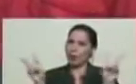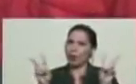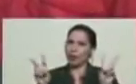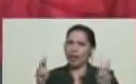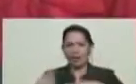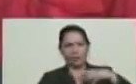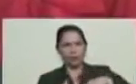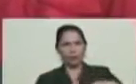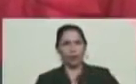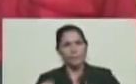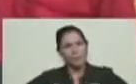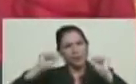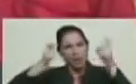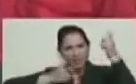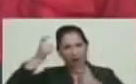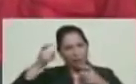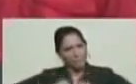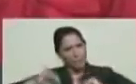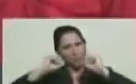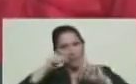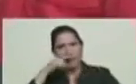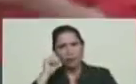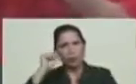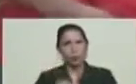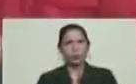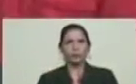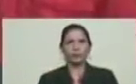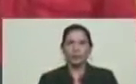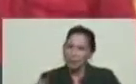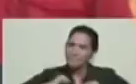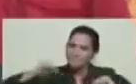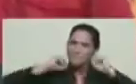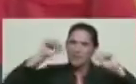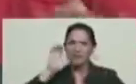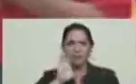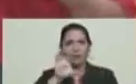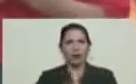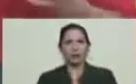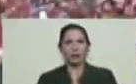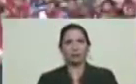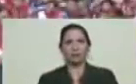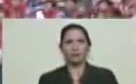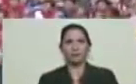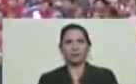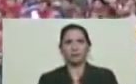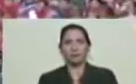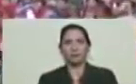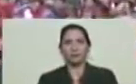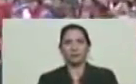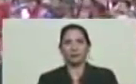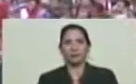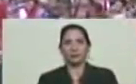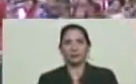Chávez! ¡Que viva Nicolás Maduro! ¡Que viva la patria!